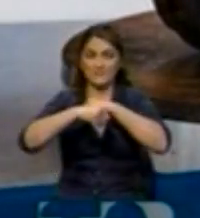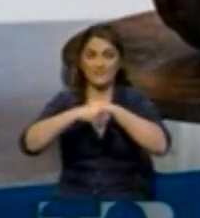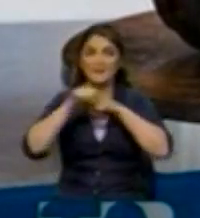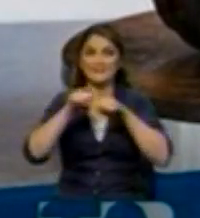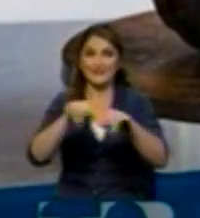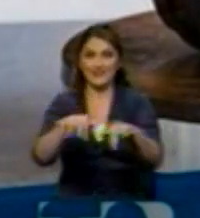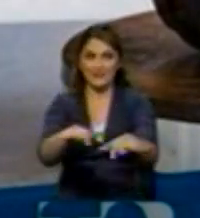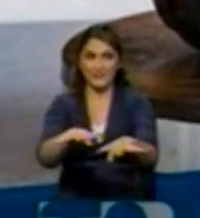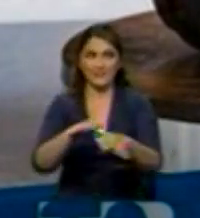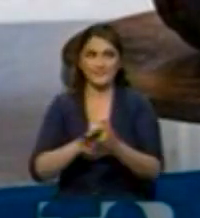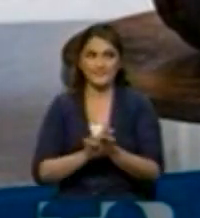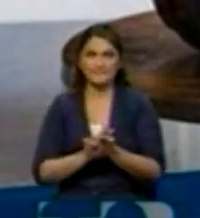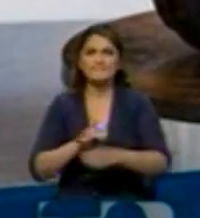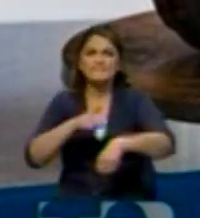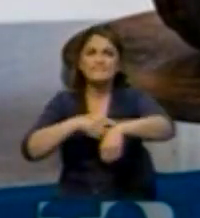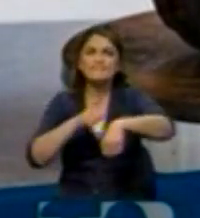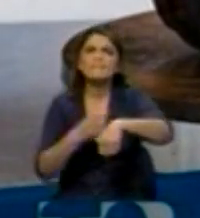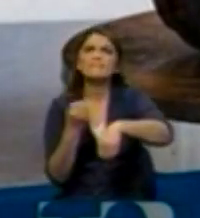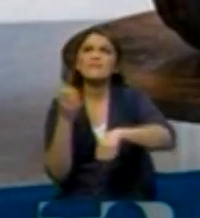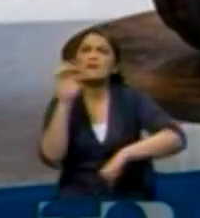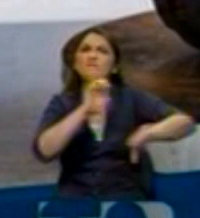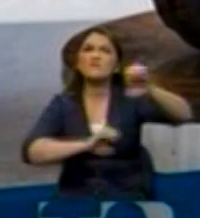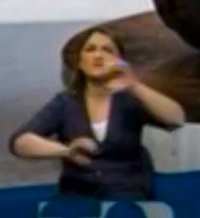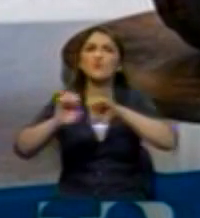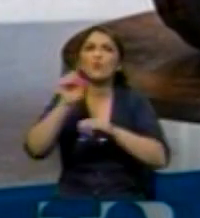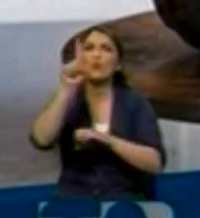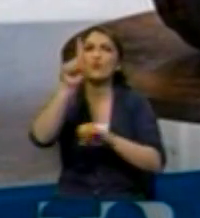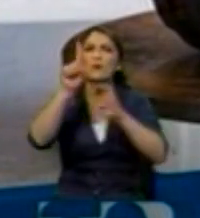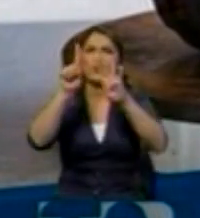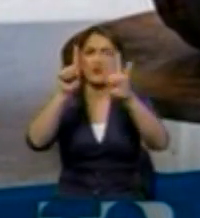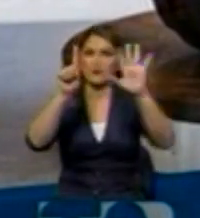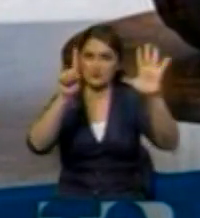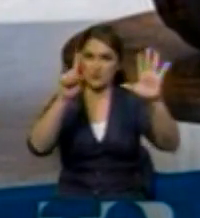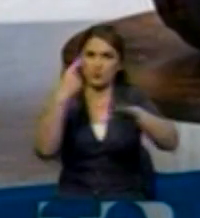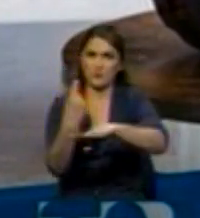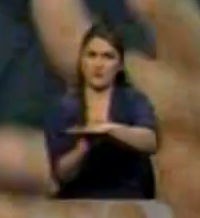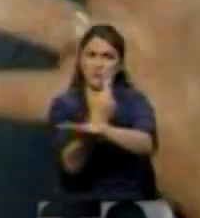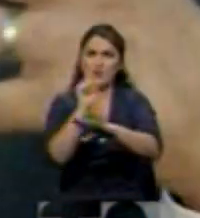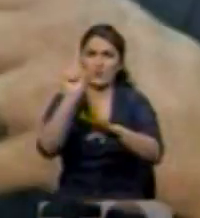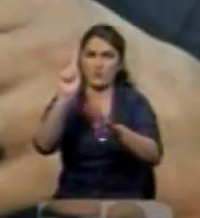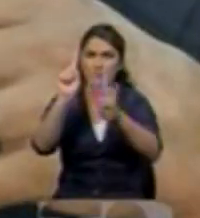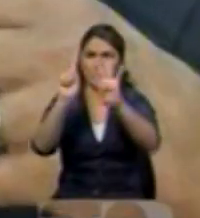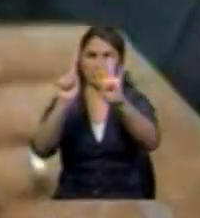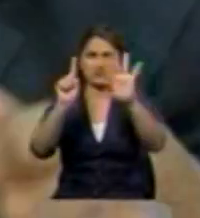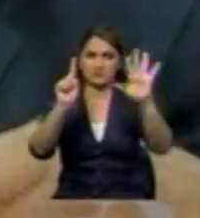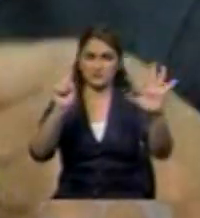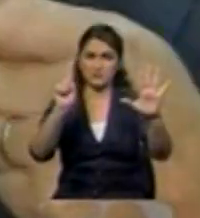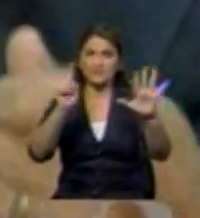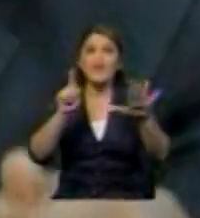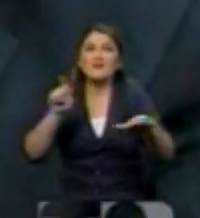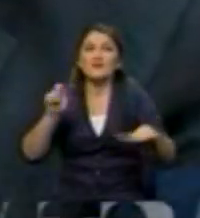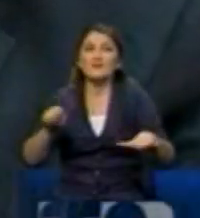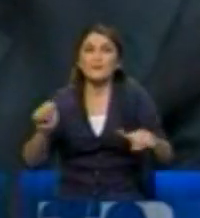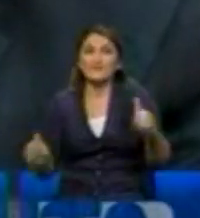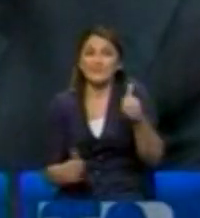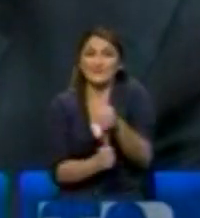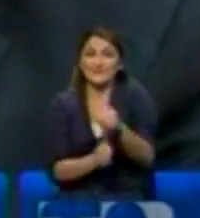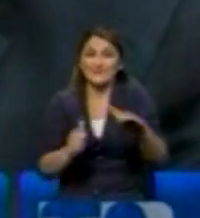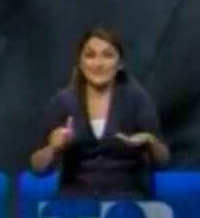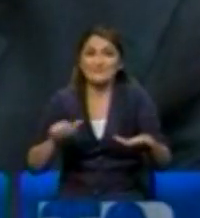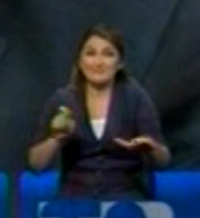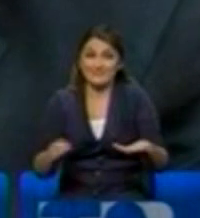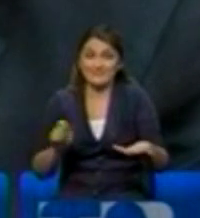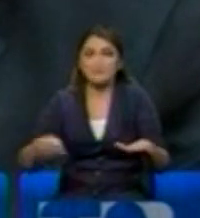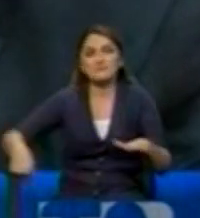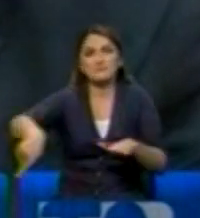tendrán 1 hora 45 minutos de examen y los conjueces 1 hora 30 minutos. Sorteen unas causas de aquellas expedidas por los magistrados